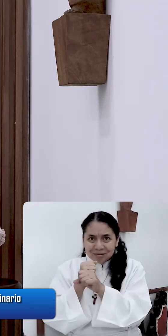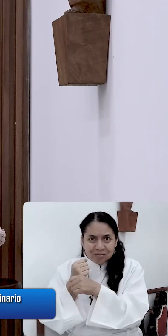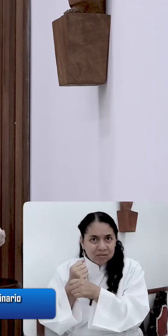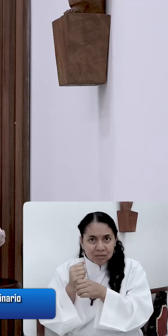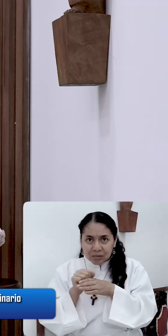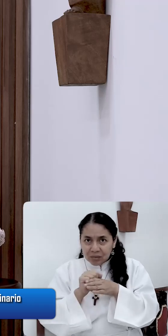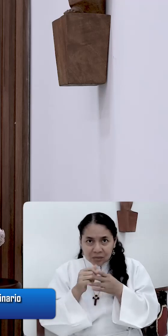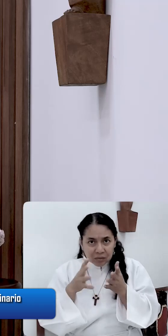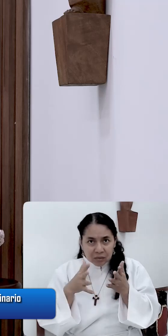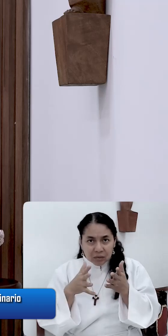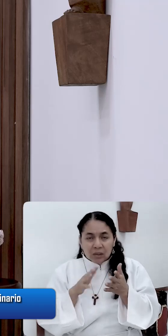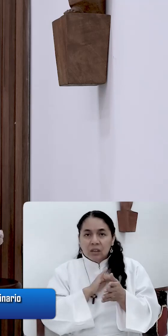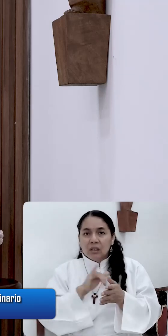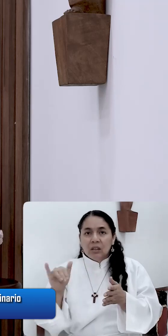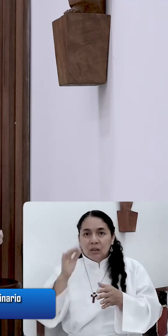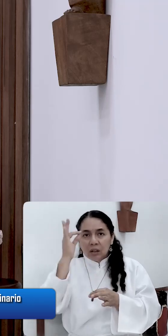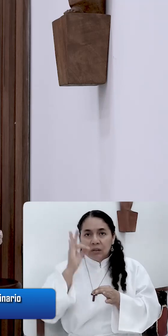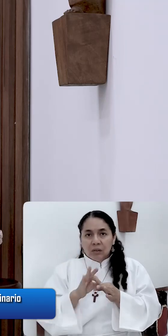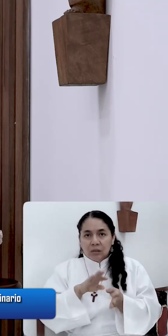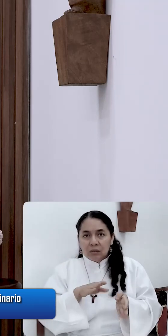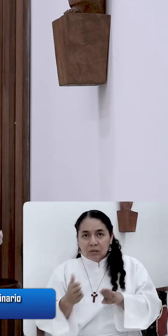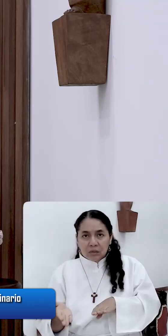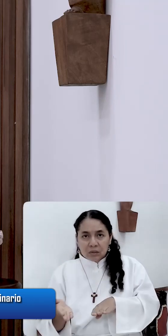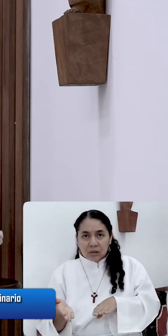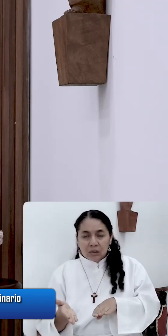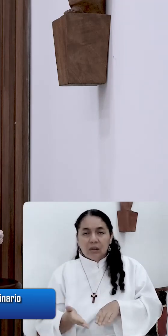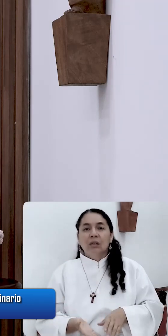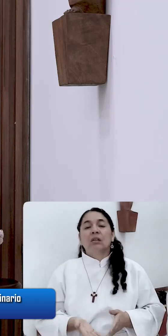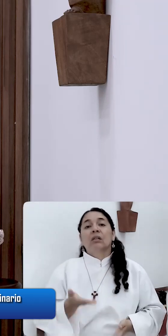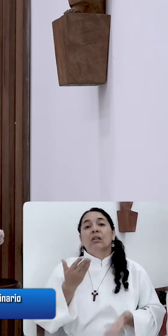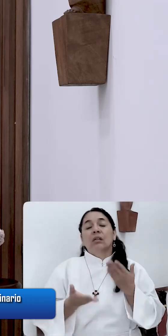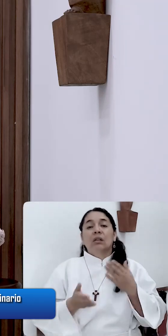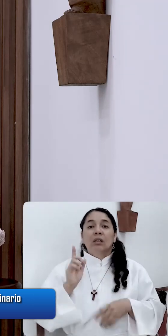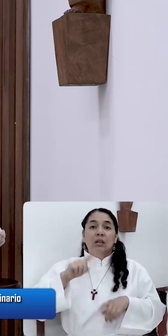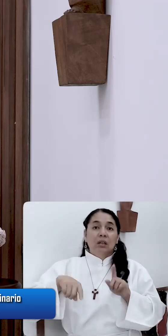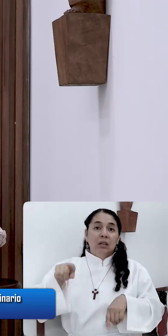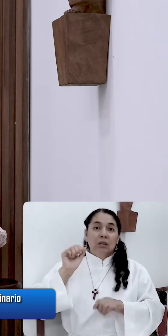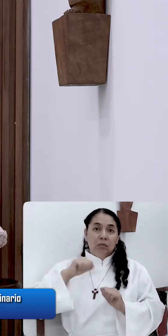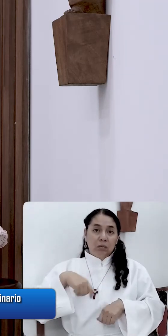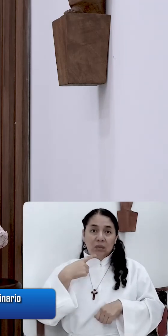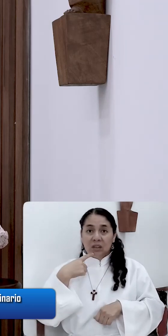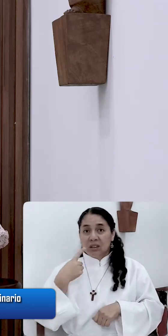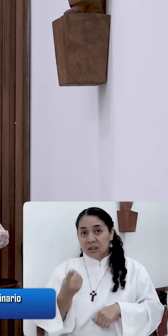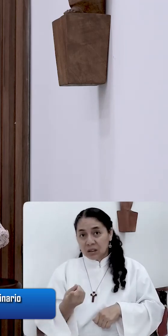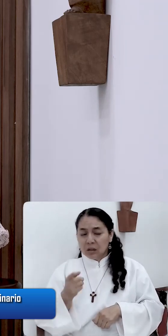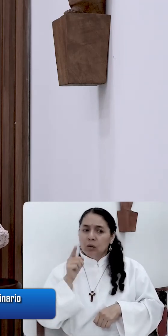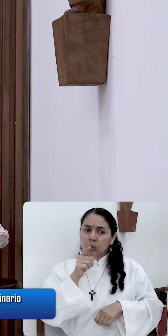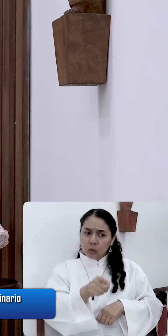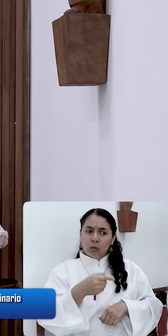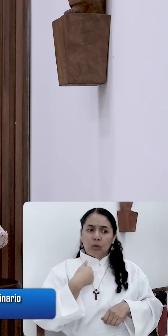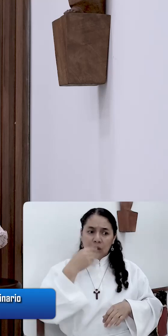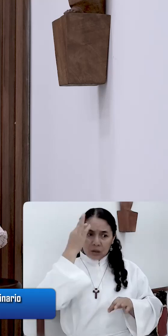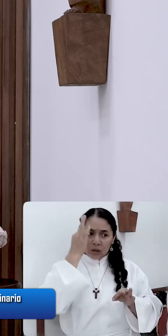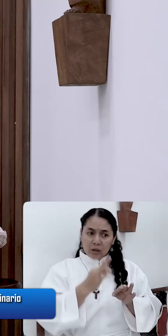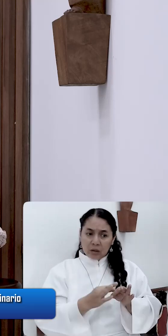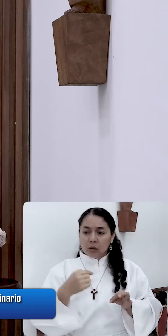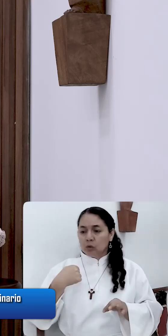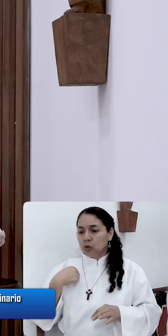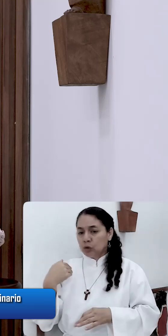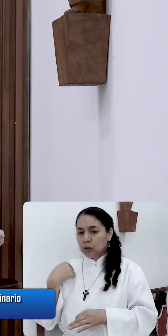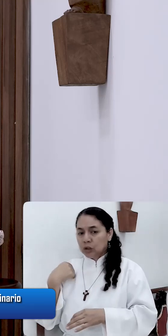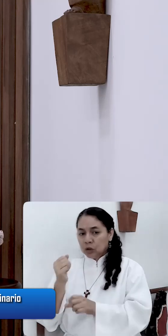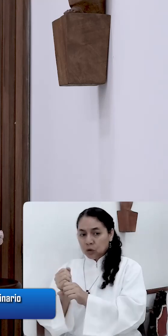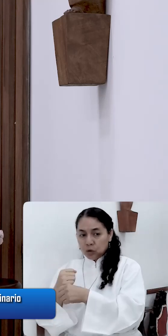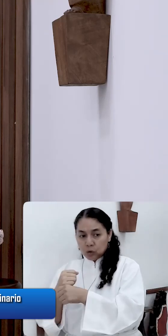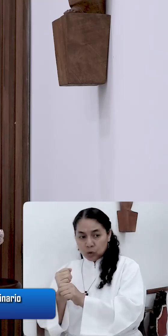obras, está completamente muerta. Quizá alguien podría decir, tú tienes fe y yo